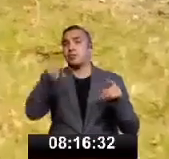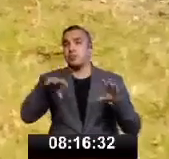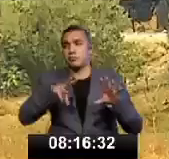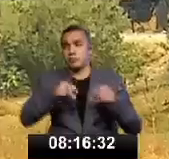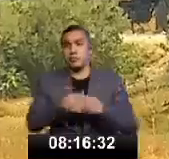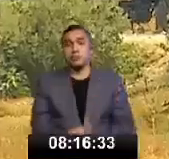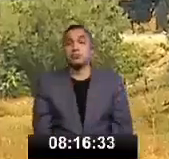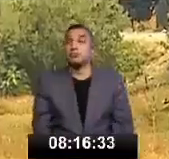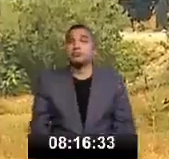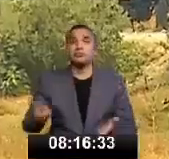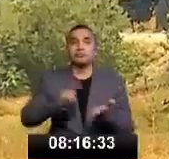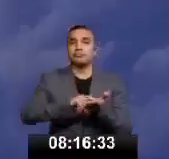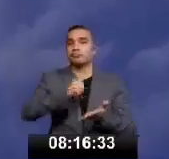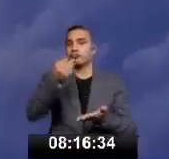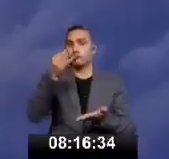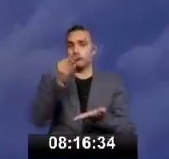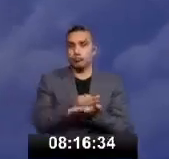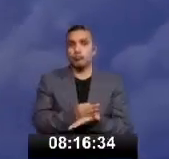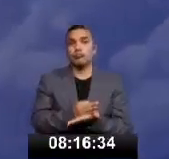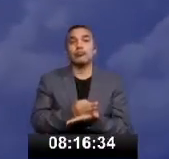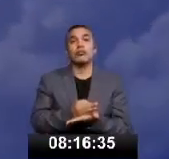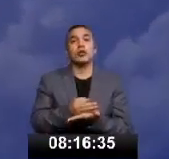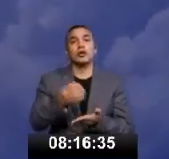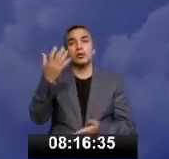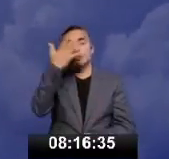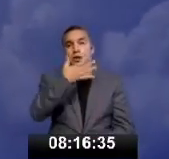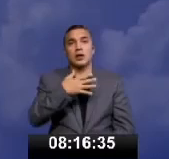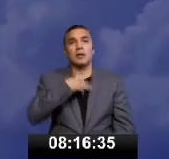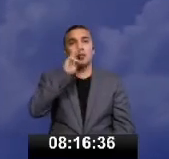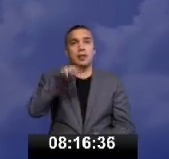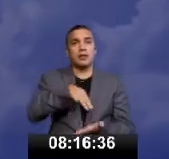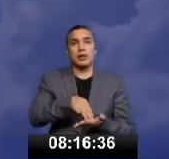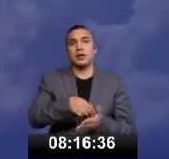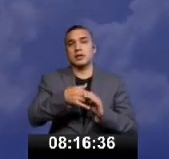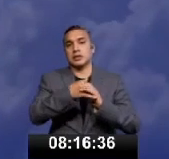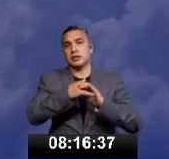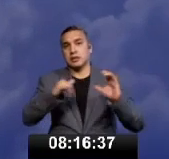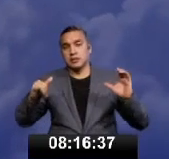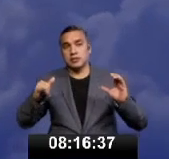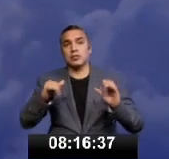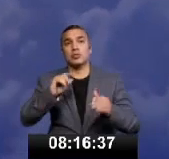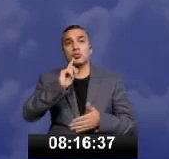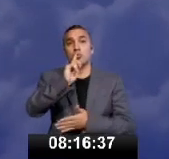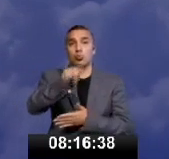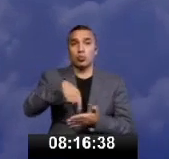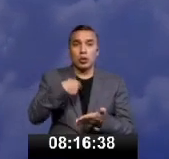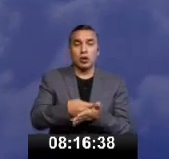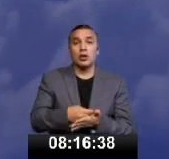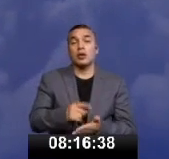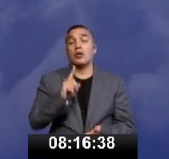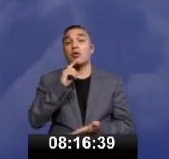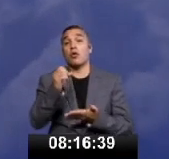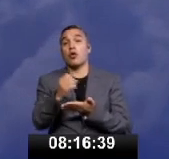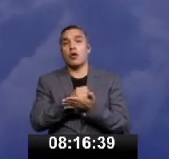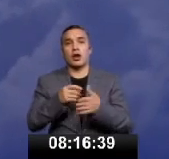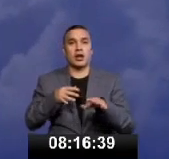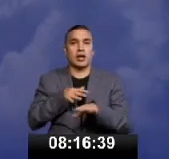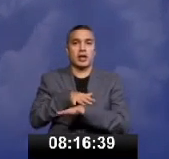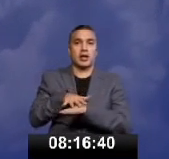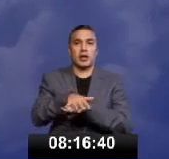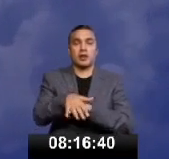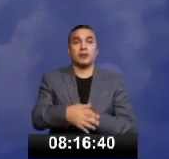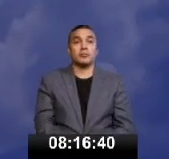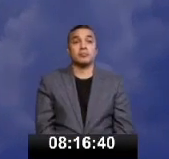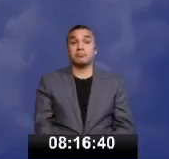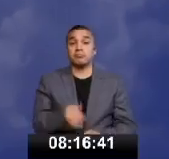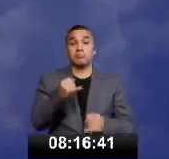se repiten en otros cantones de Esmeraldas, Manabí, Santa Elena, Guayas, El Oro y Los Ríos.